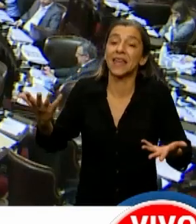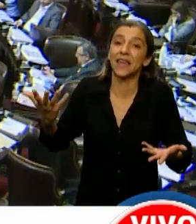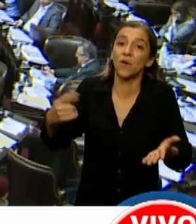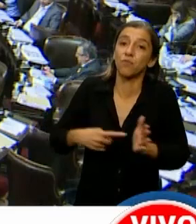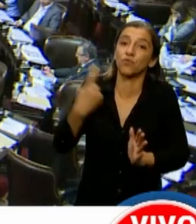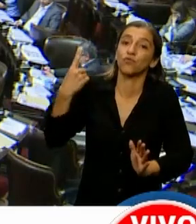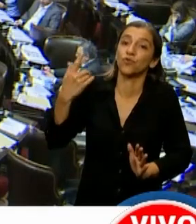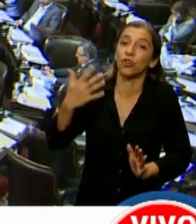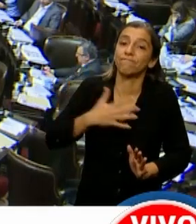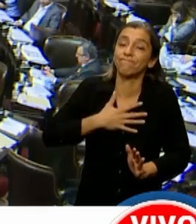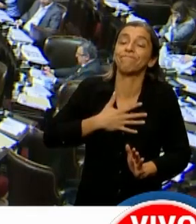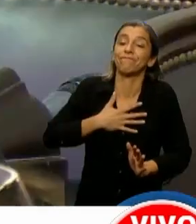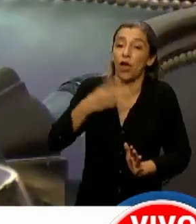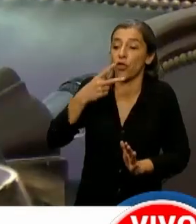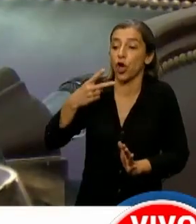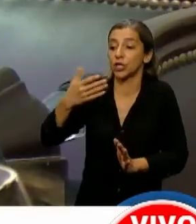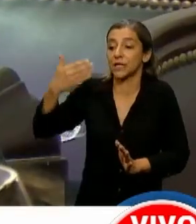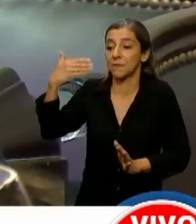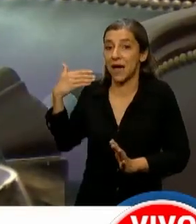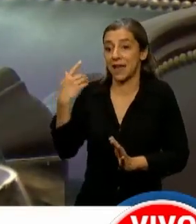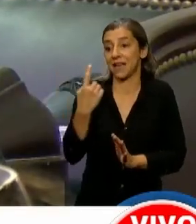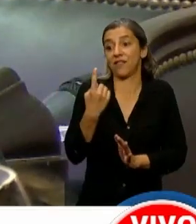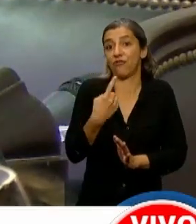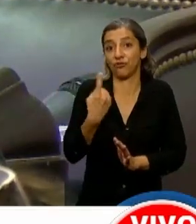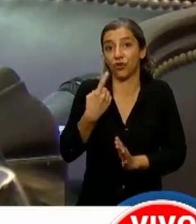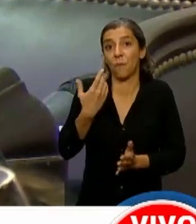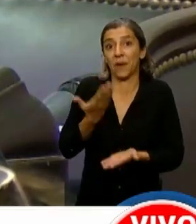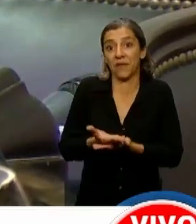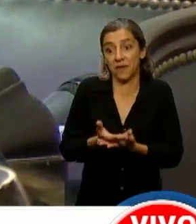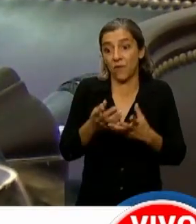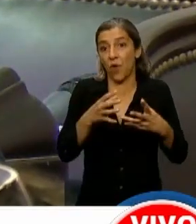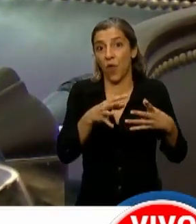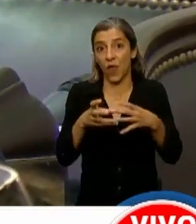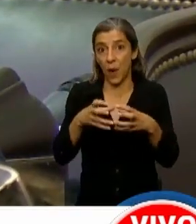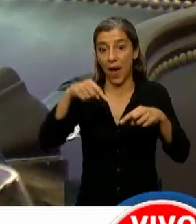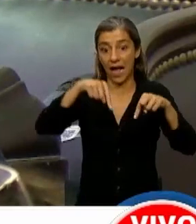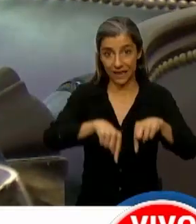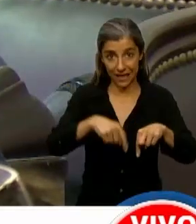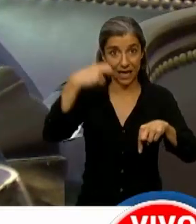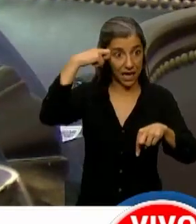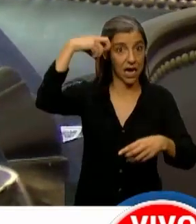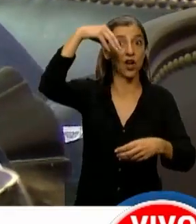dos semanas atrás, cuando íbamos a tratar este tema, esta ley en este Congreso,